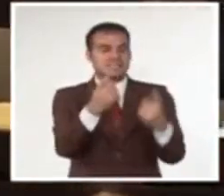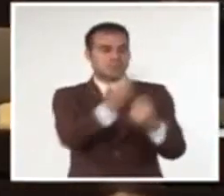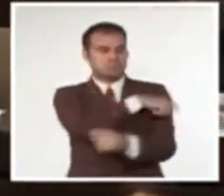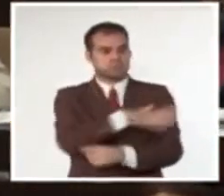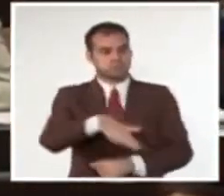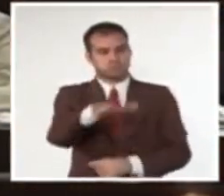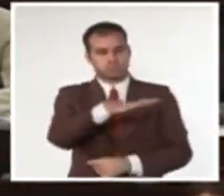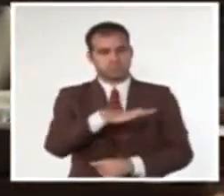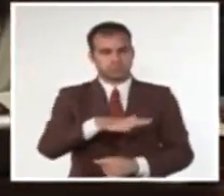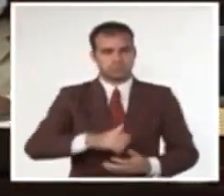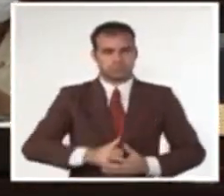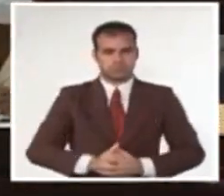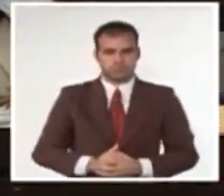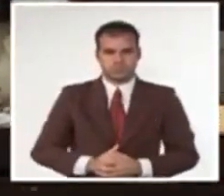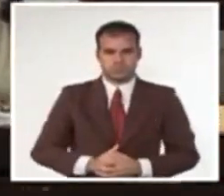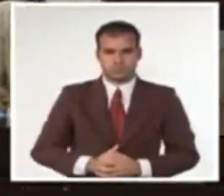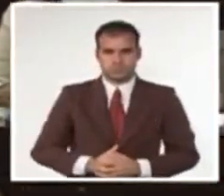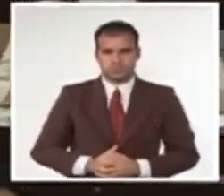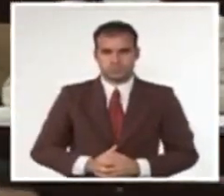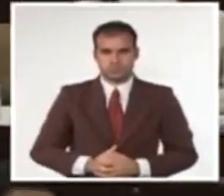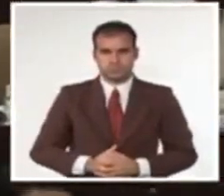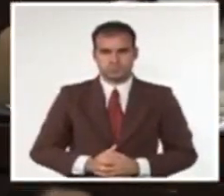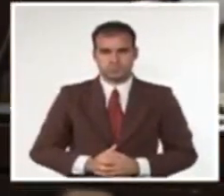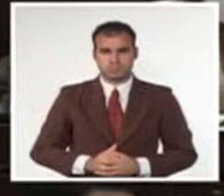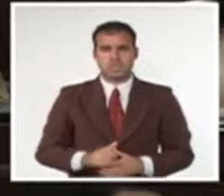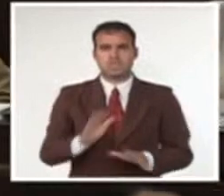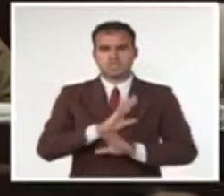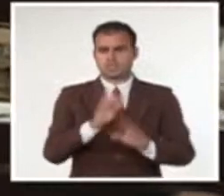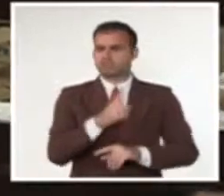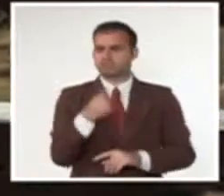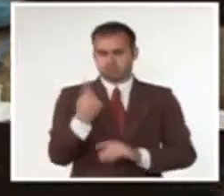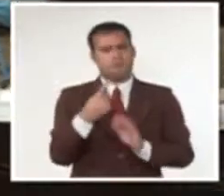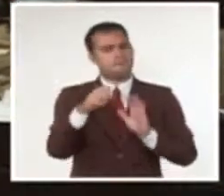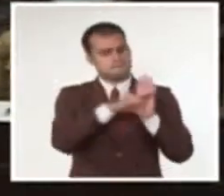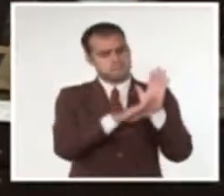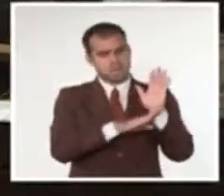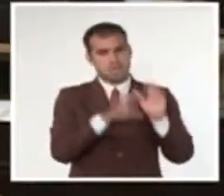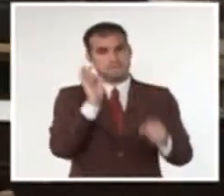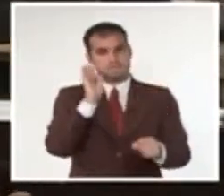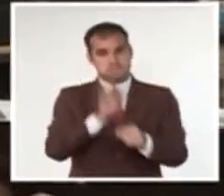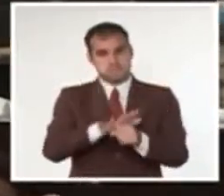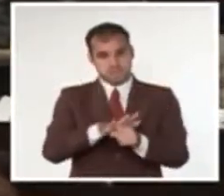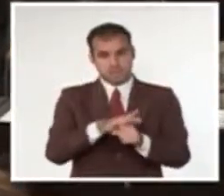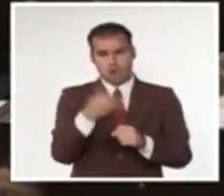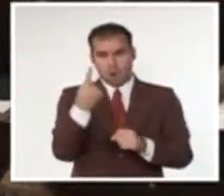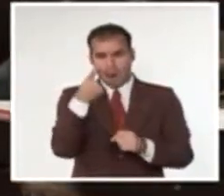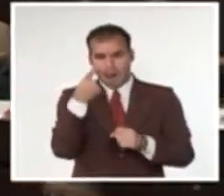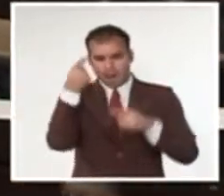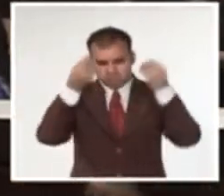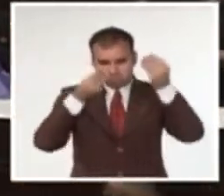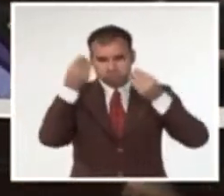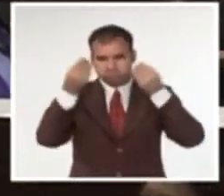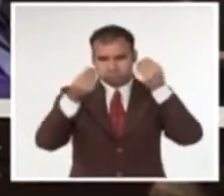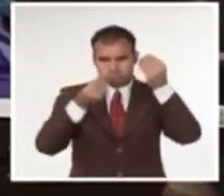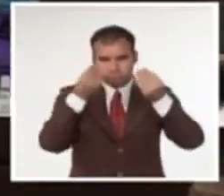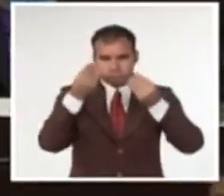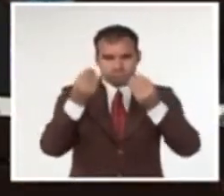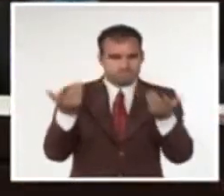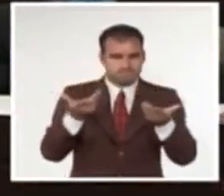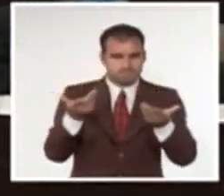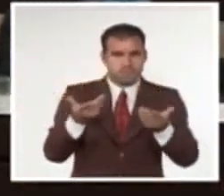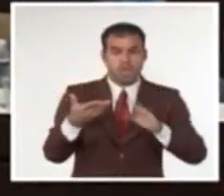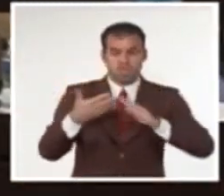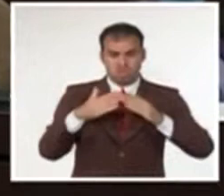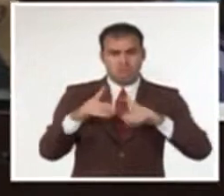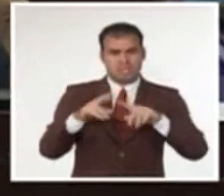población. En esa dirección se adoptan medidas que estaremos evaluando muy de cerca. Las discusiones sobre estos